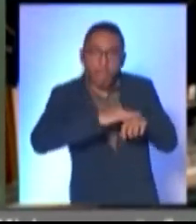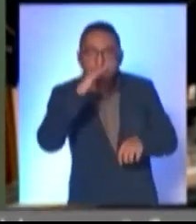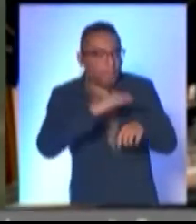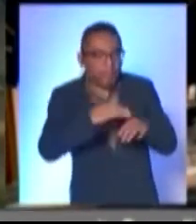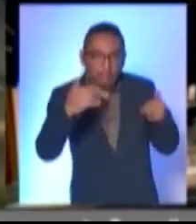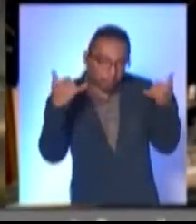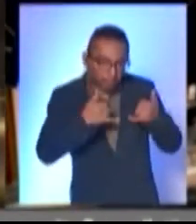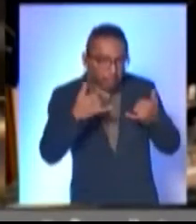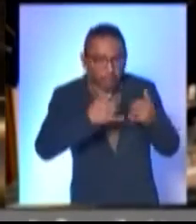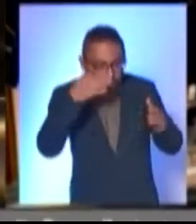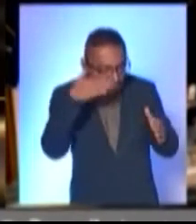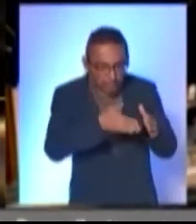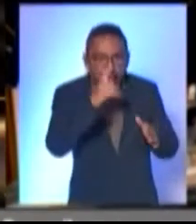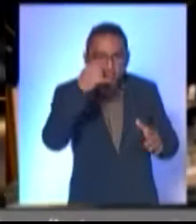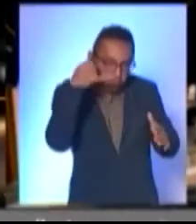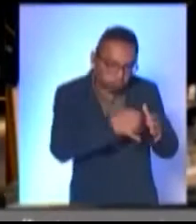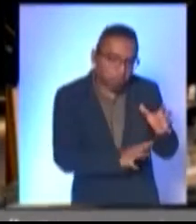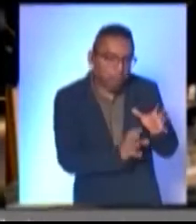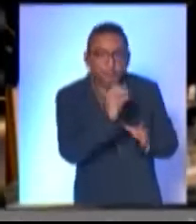retenciones gordos para poder